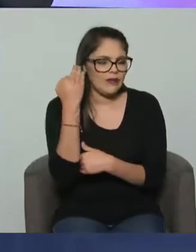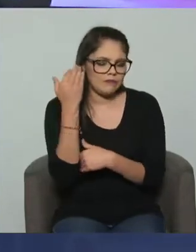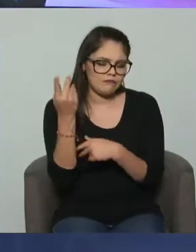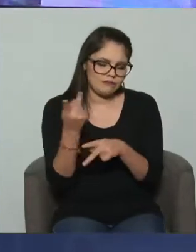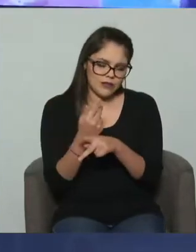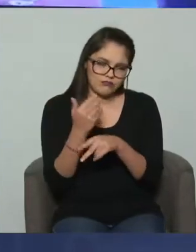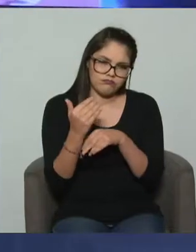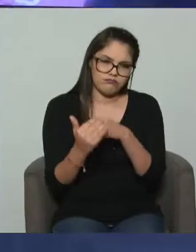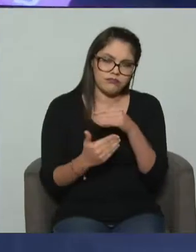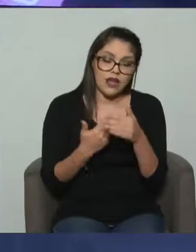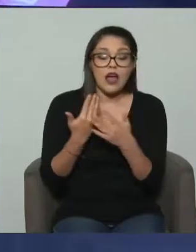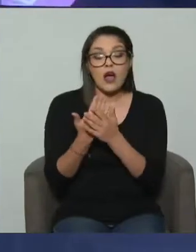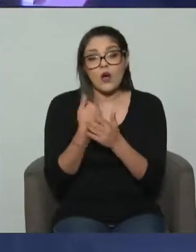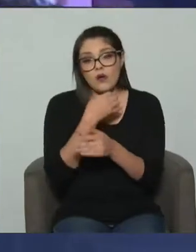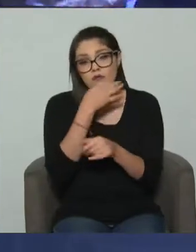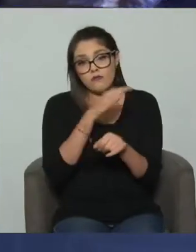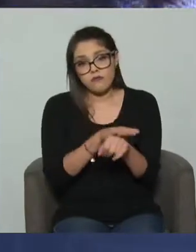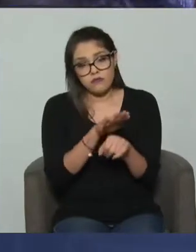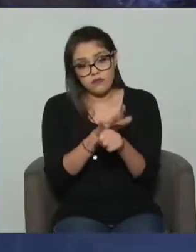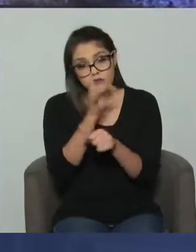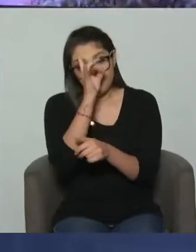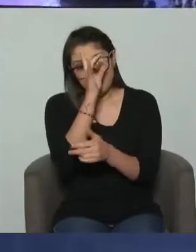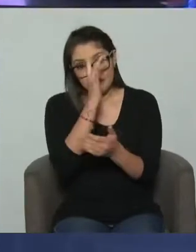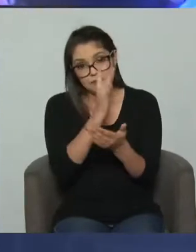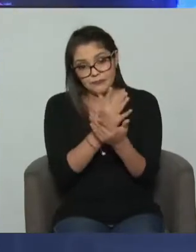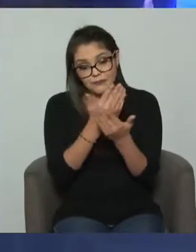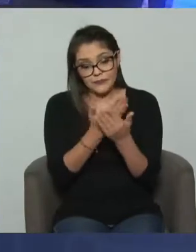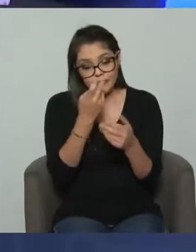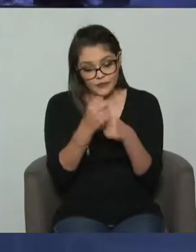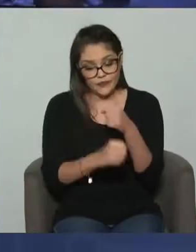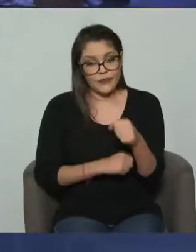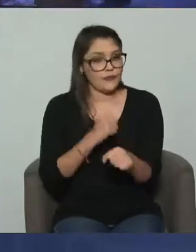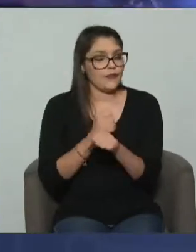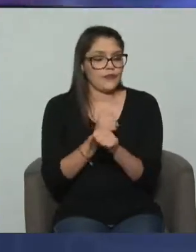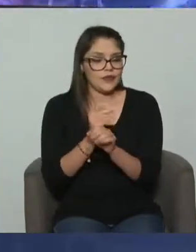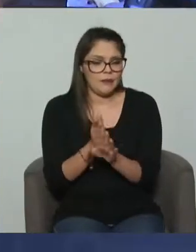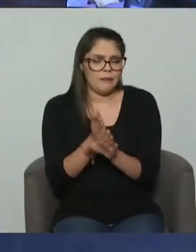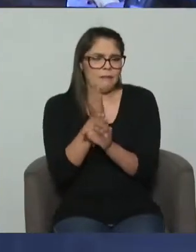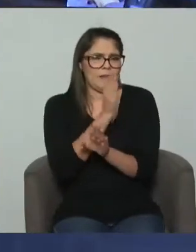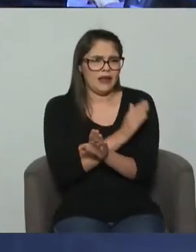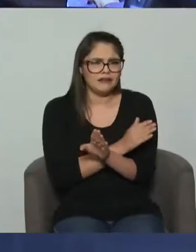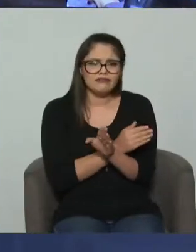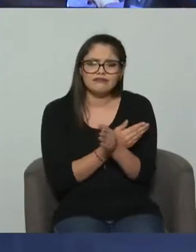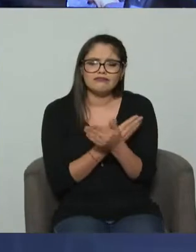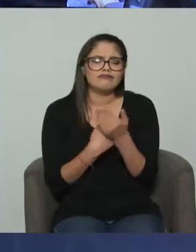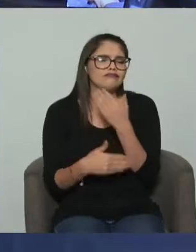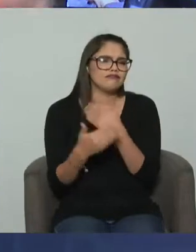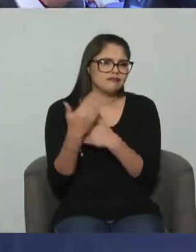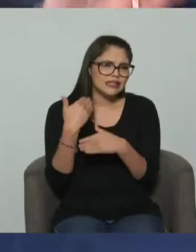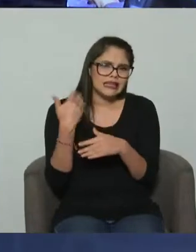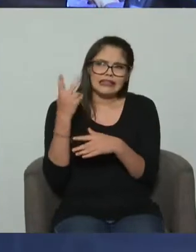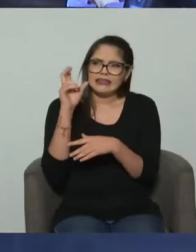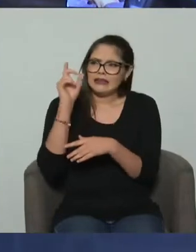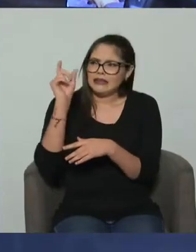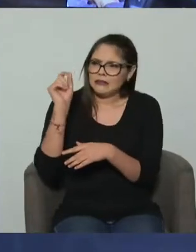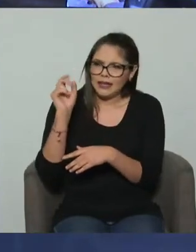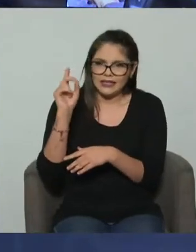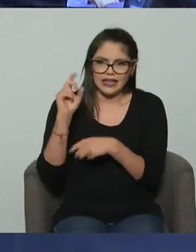cometer. Aquel que tiene un arma en casa, y aquí le estamos hablando a la sociedad,